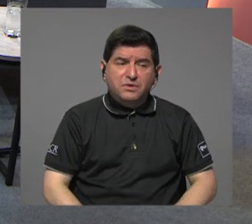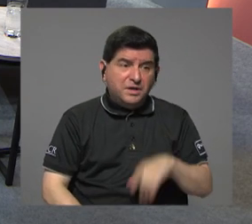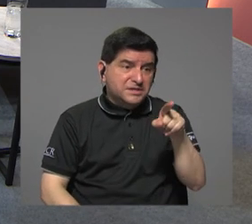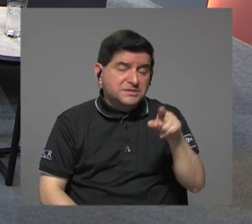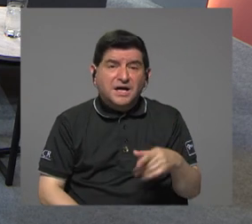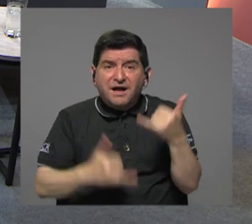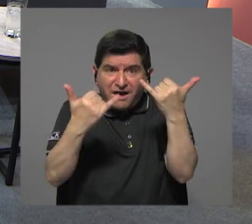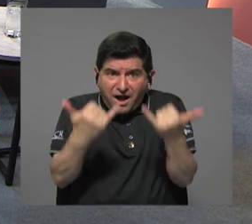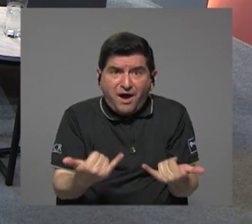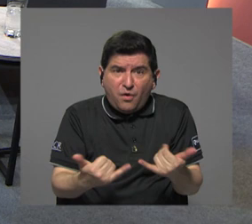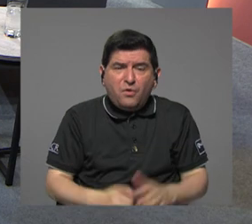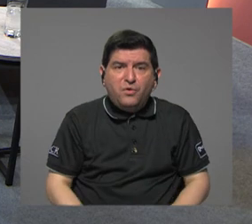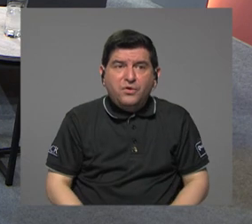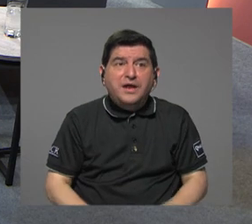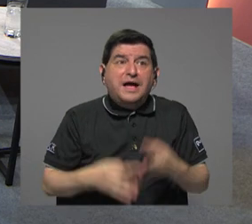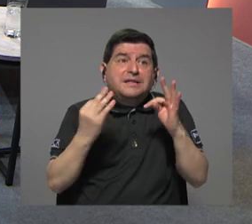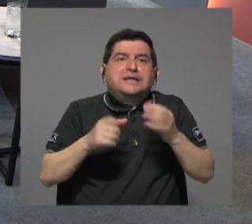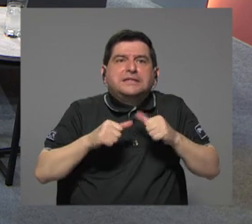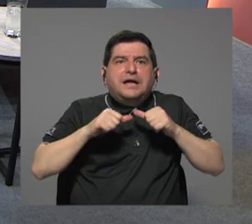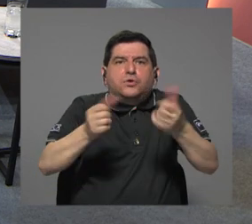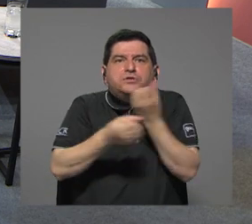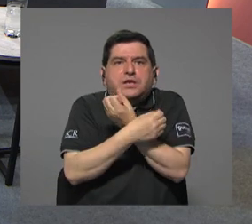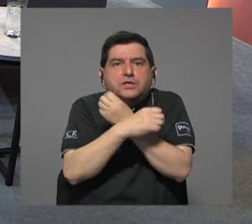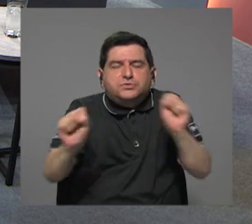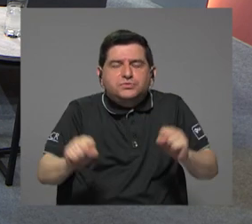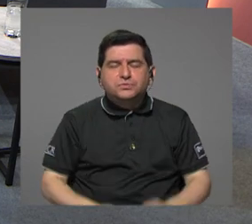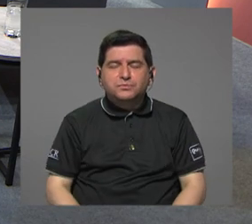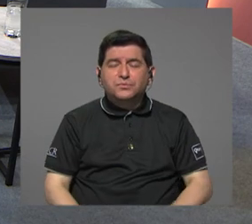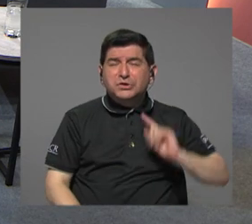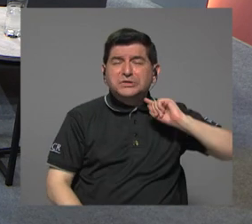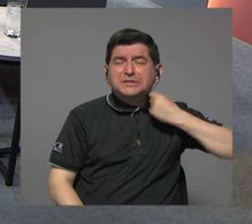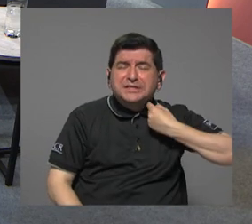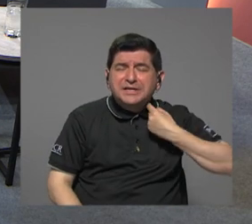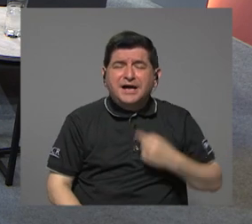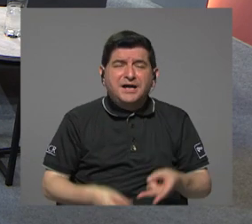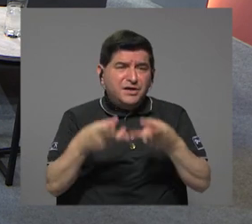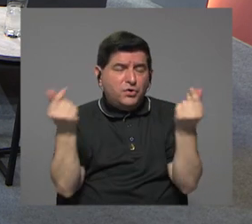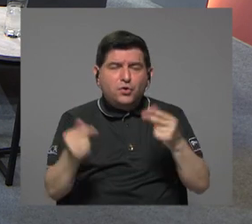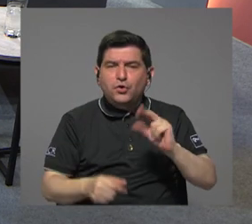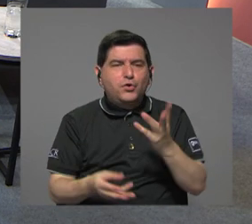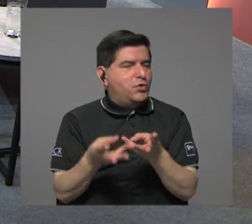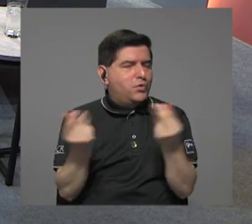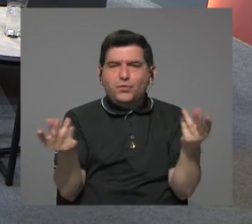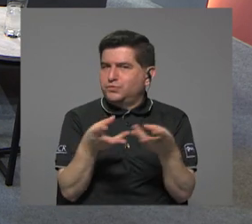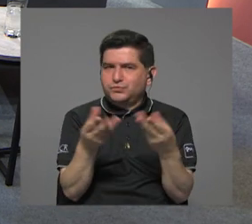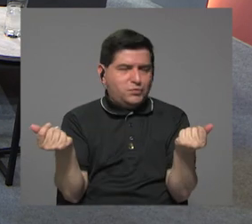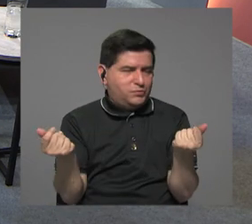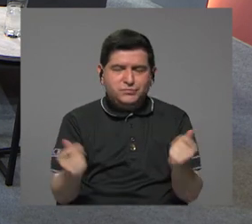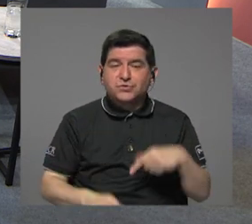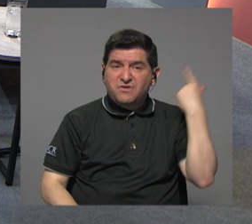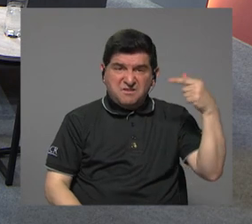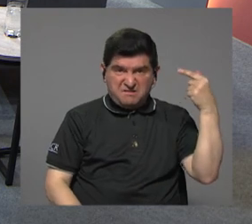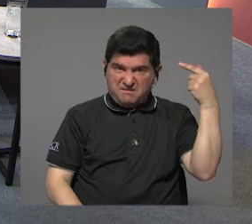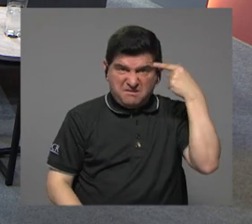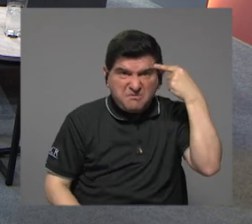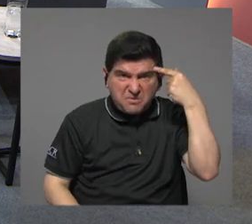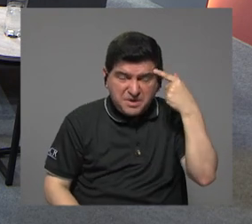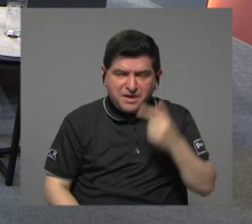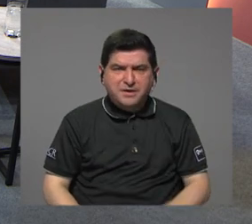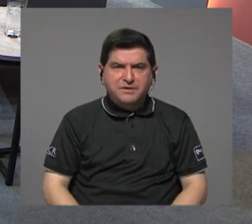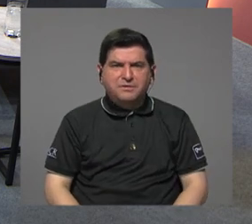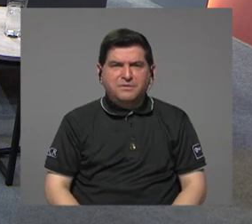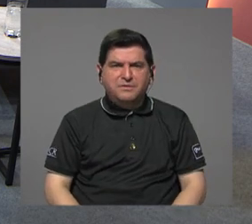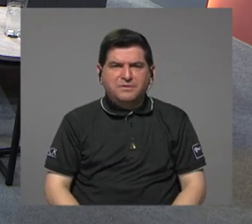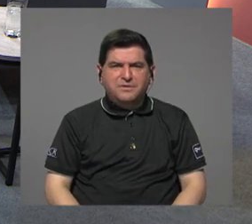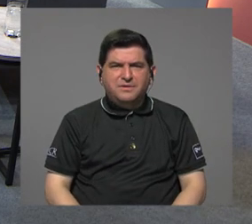hoy subsistiendo en el alto costo de la vida no es la solución ni para ni para el gobierno y más bien